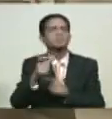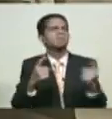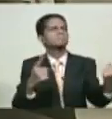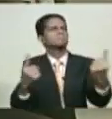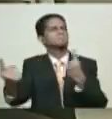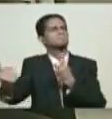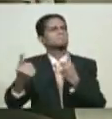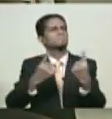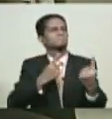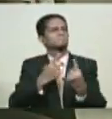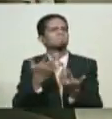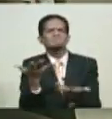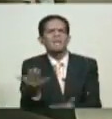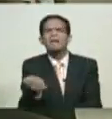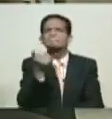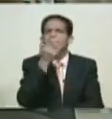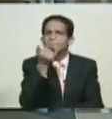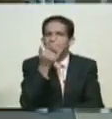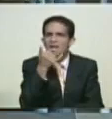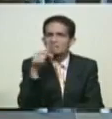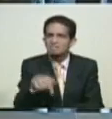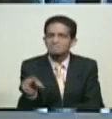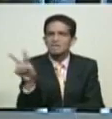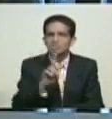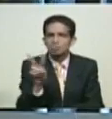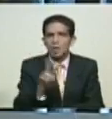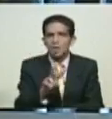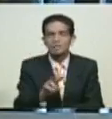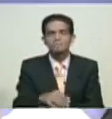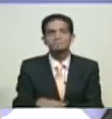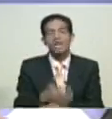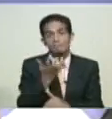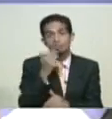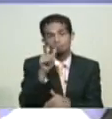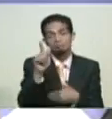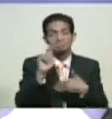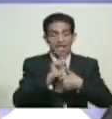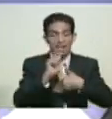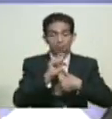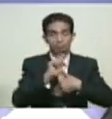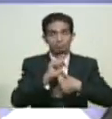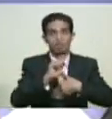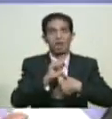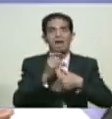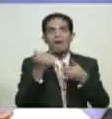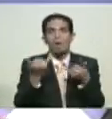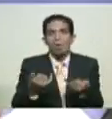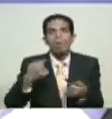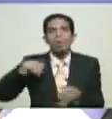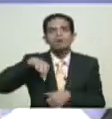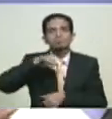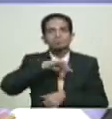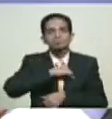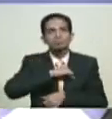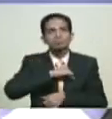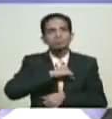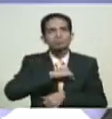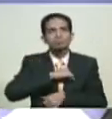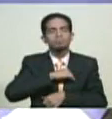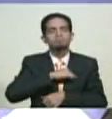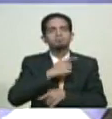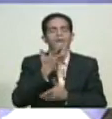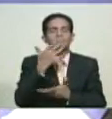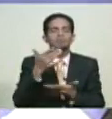pasa hay muchísimas maneras en una cadena como telesur y mucho más ahora que nosotros estamos impulsando una señal en inglés